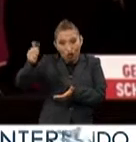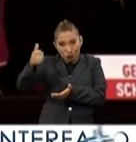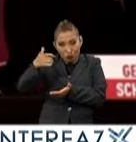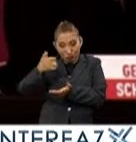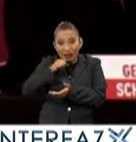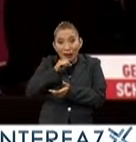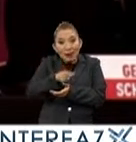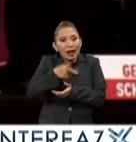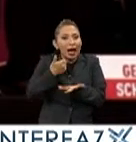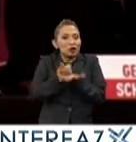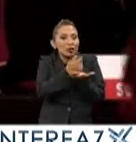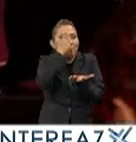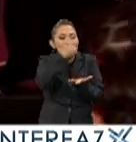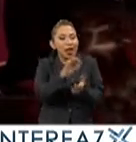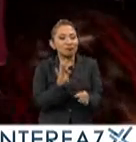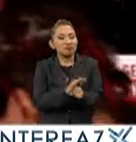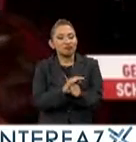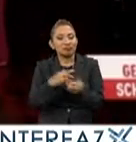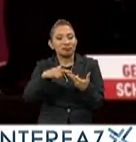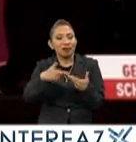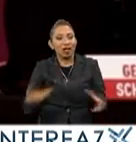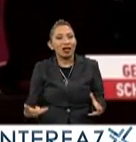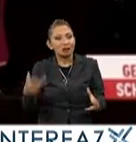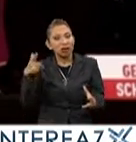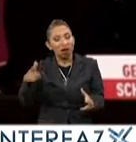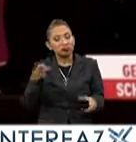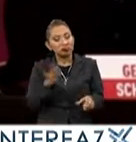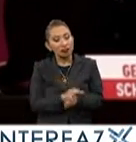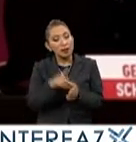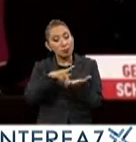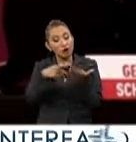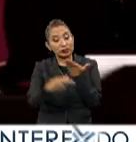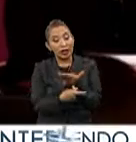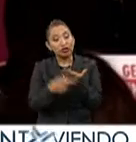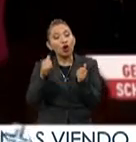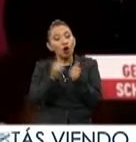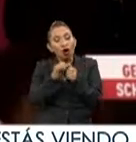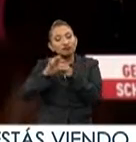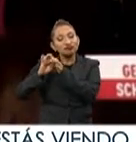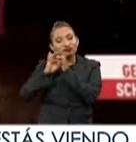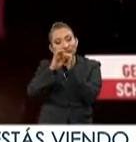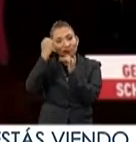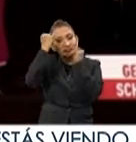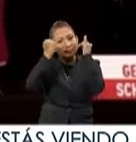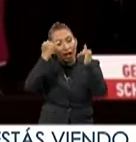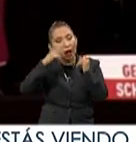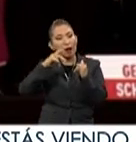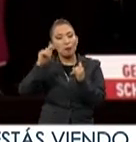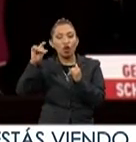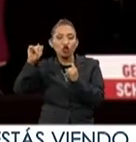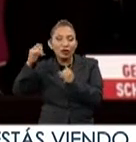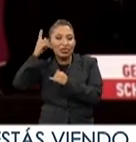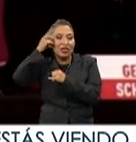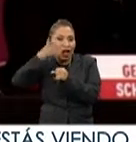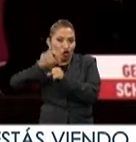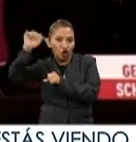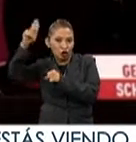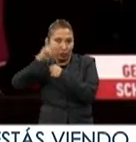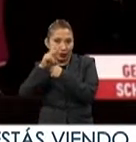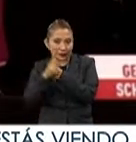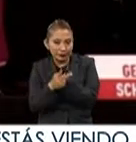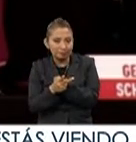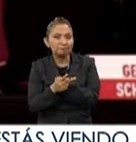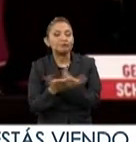fuentes, sino también fortalecer lazos y fortalecer los proyectos con alianzas creativas con productores y directores